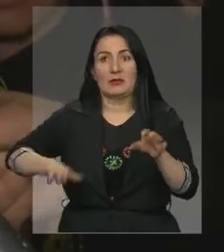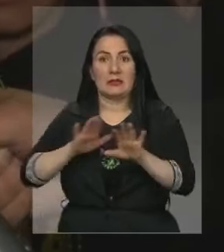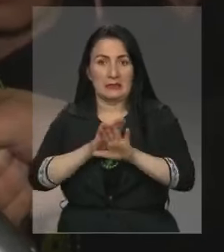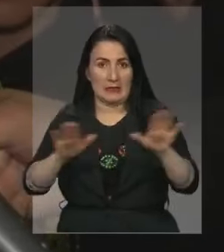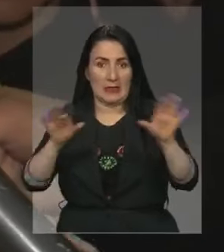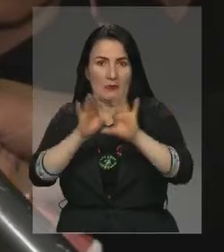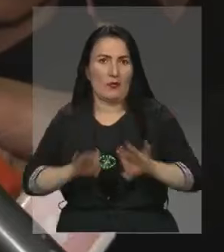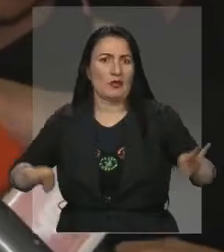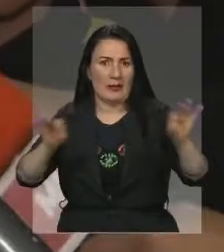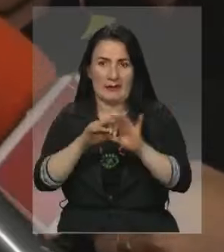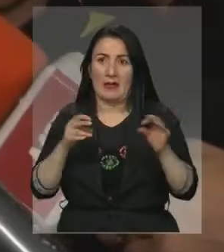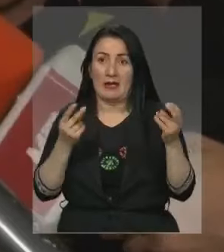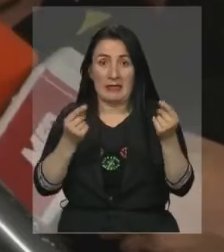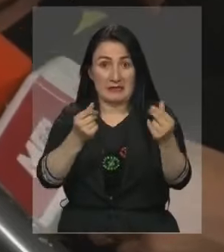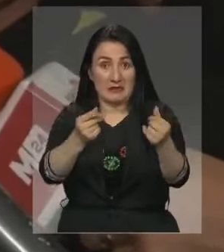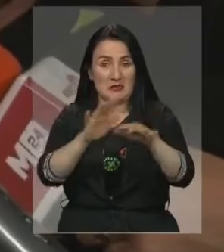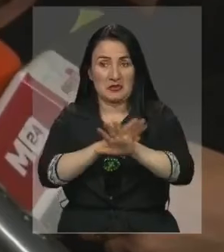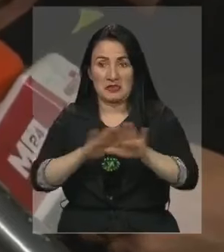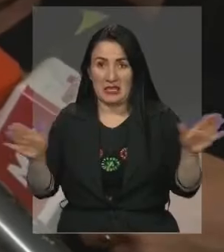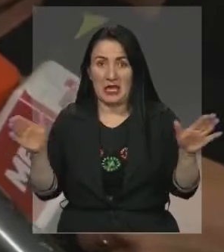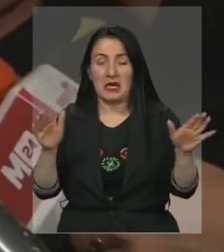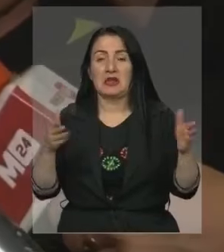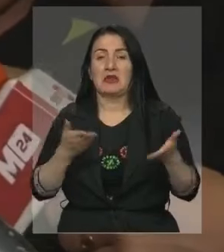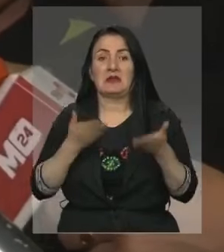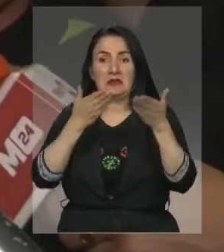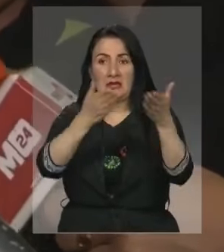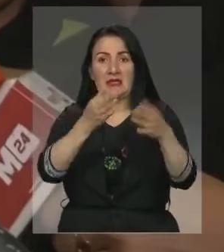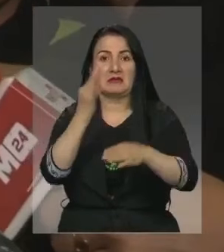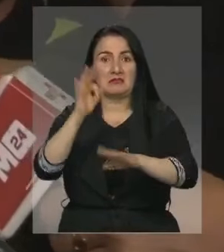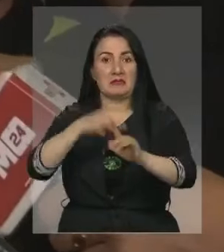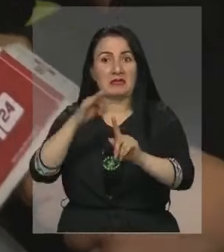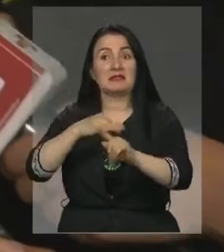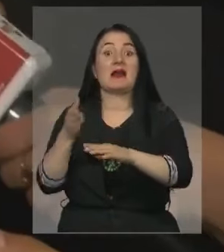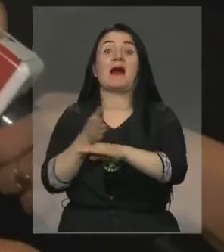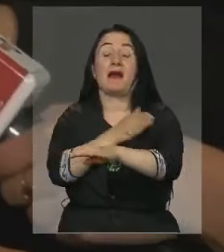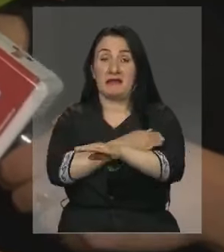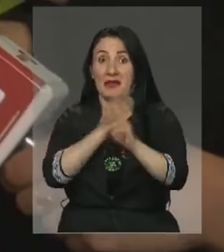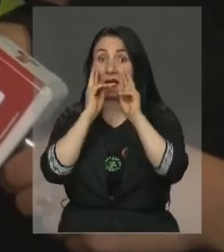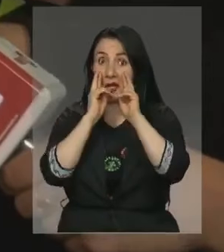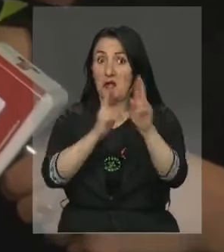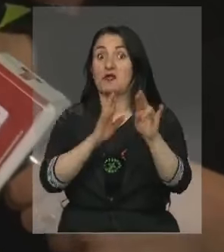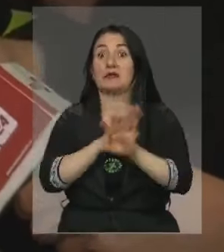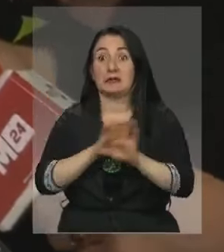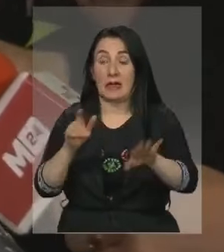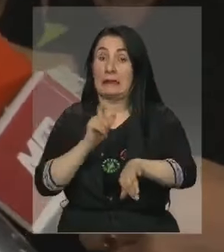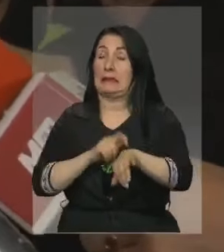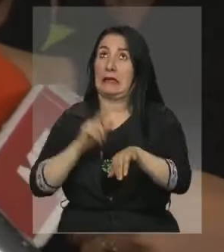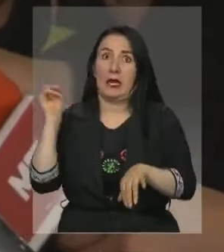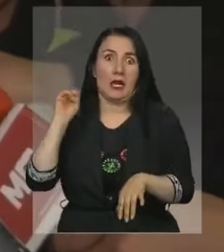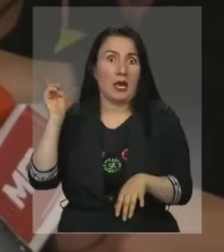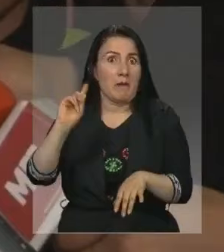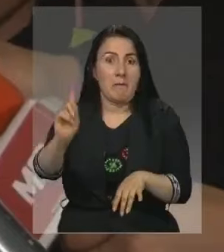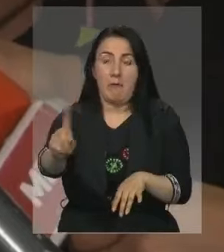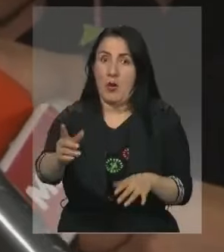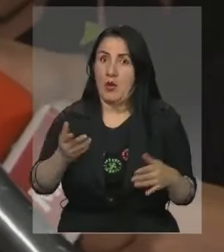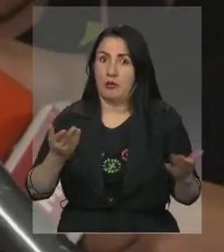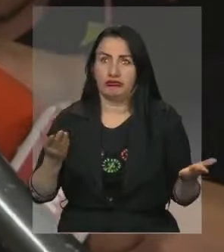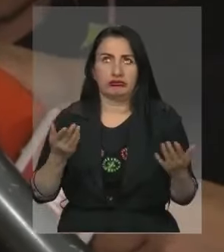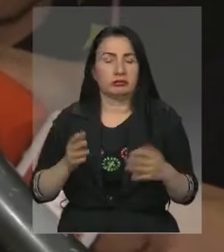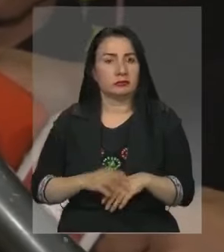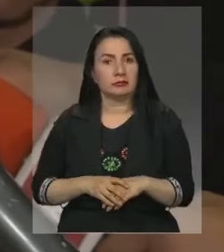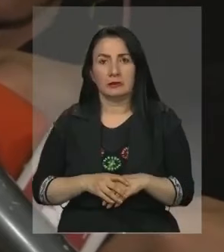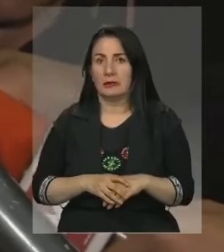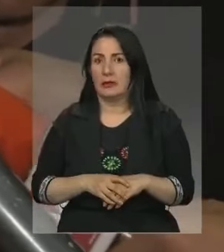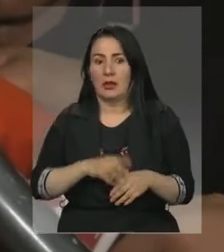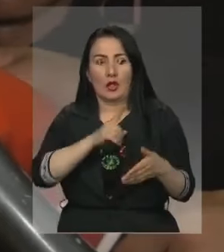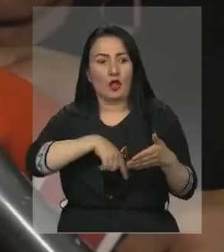que era fundamental agilizar, llegamos, los agilizamos, los pudimos entregar 3 meses antes. Hay que reconocer que esta es una obra que lleva mucho tiempo, que inició y